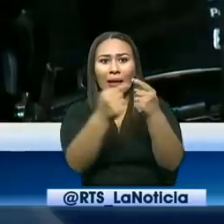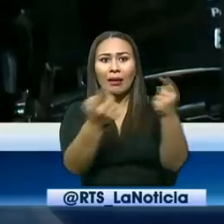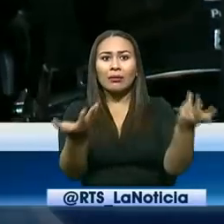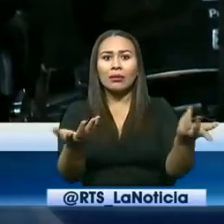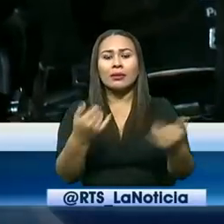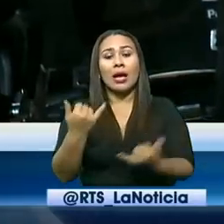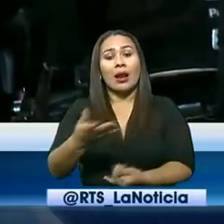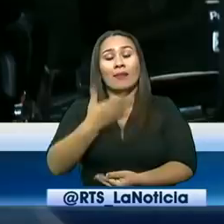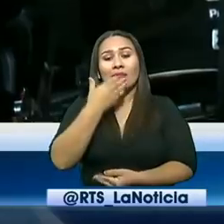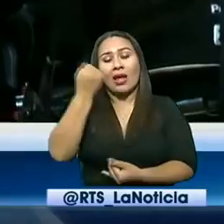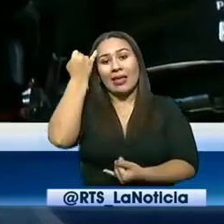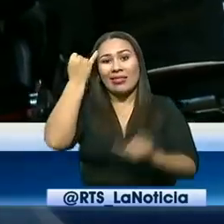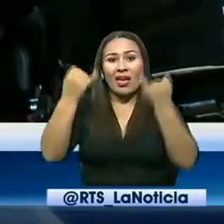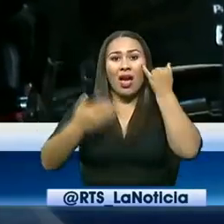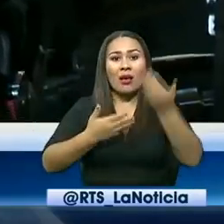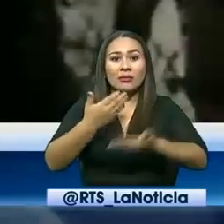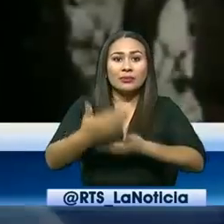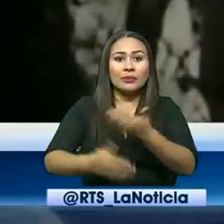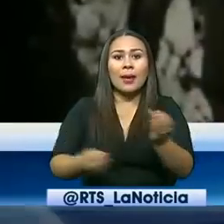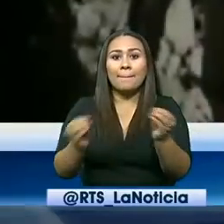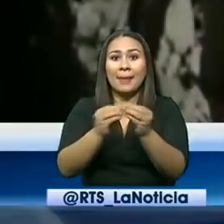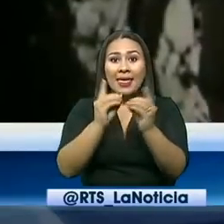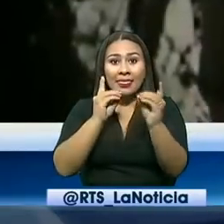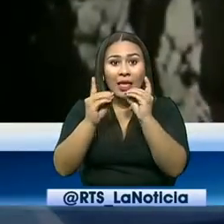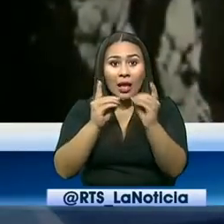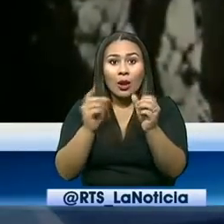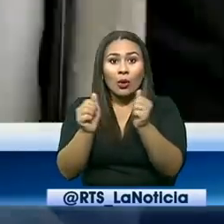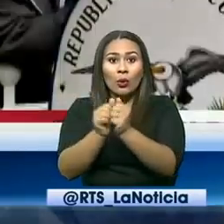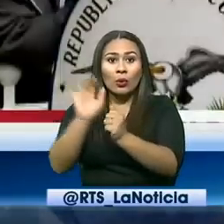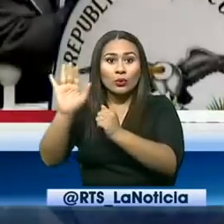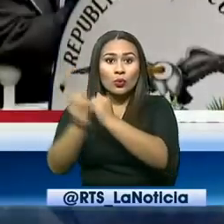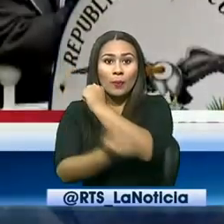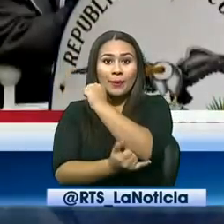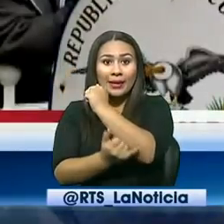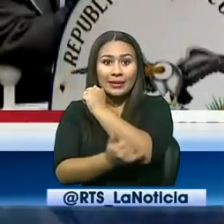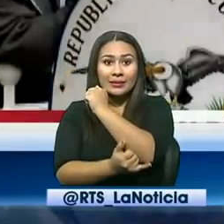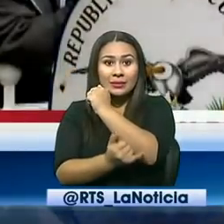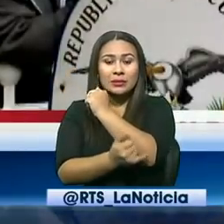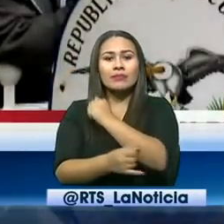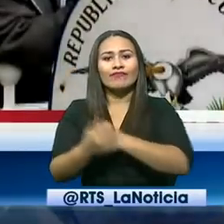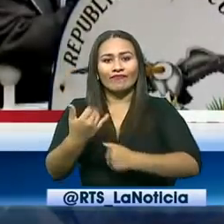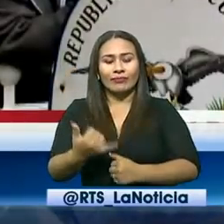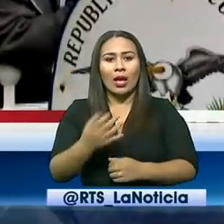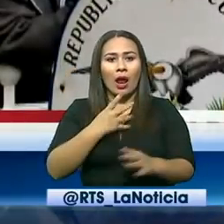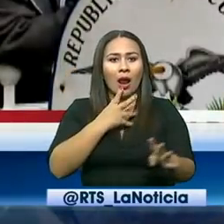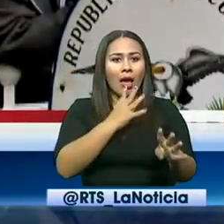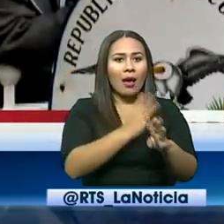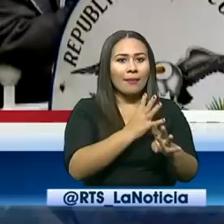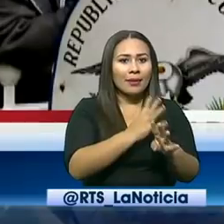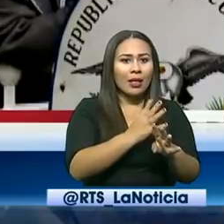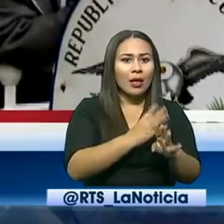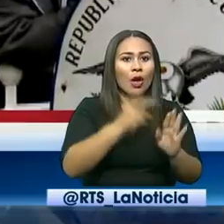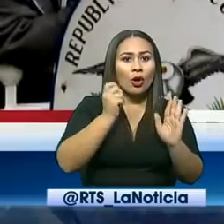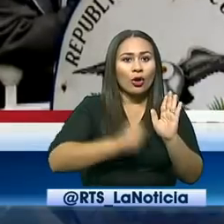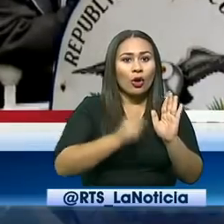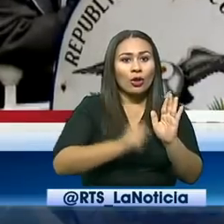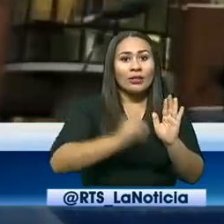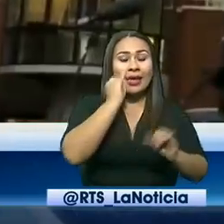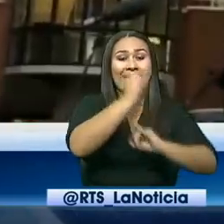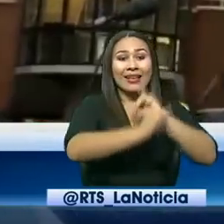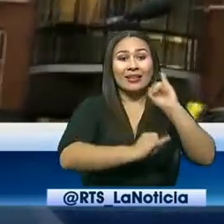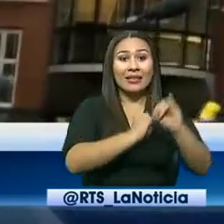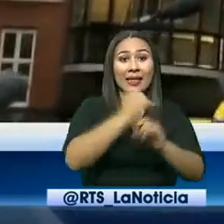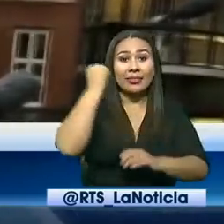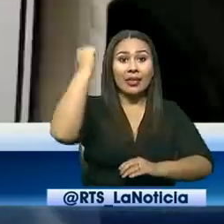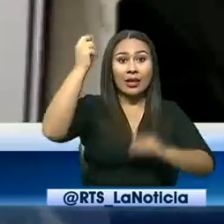tema. Asegura que además de los diálogos que se mantienen con el Reino Unido, se solicitó la opinión consultiva a la Corte Interamericana de Derechos